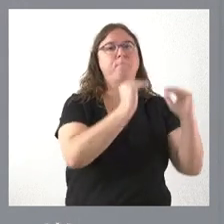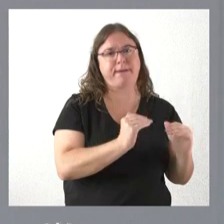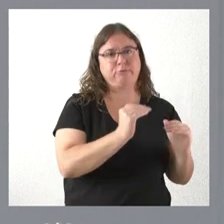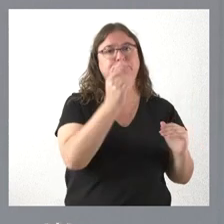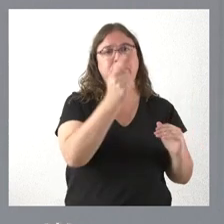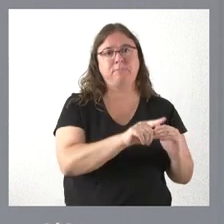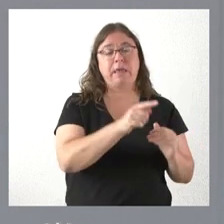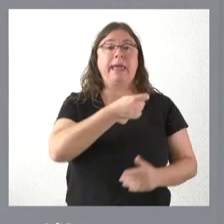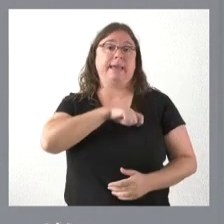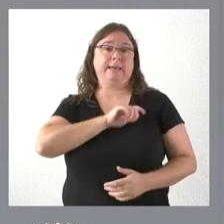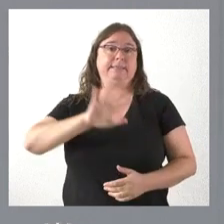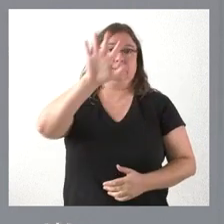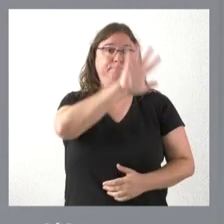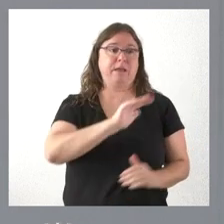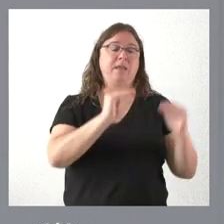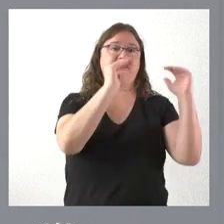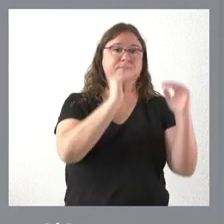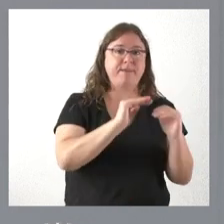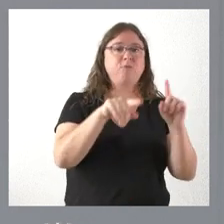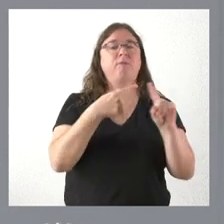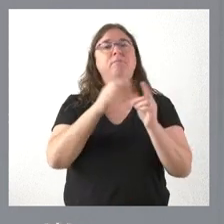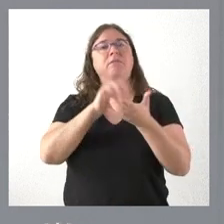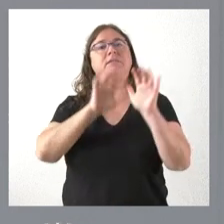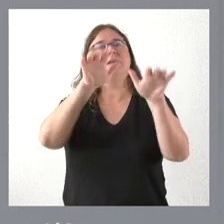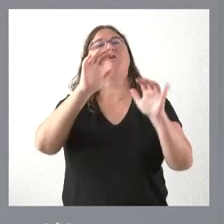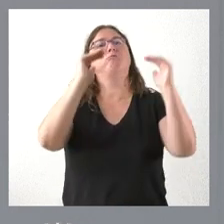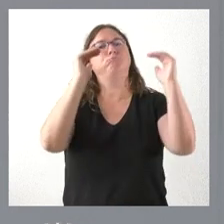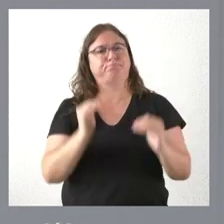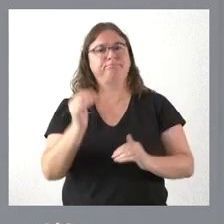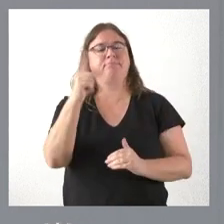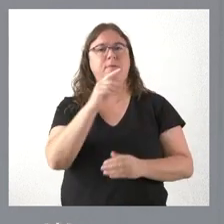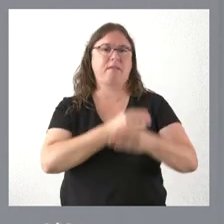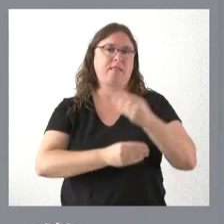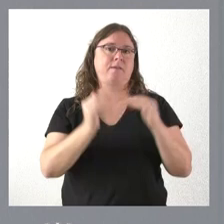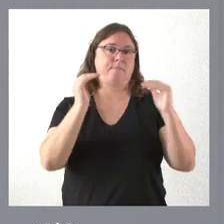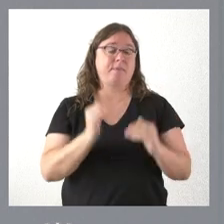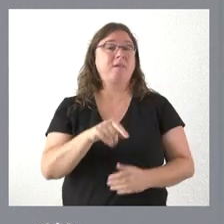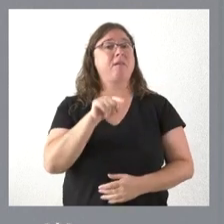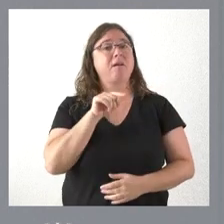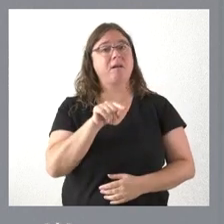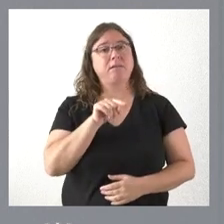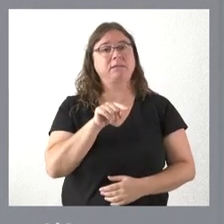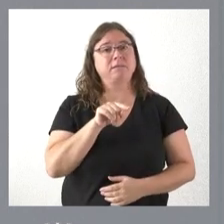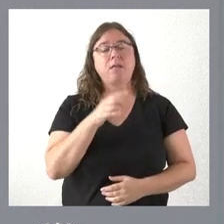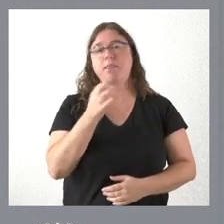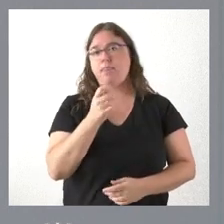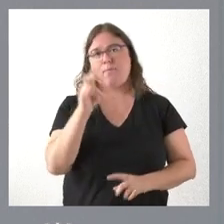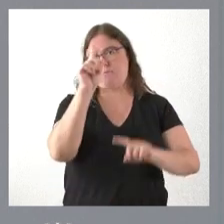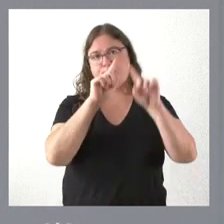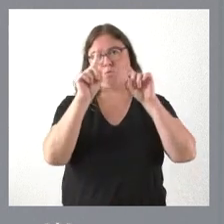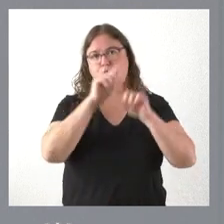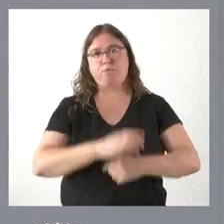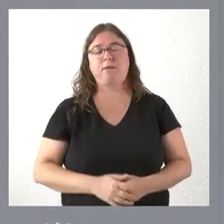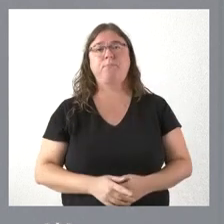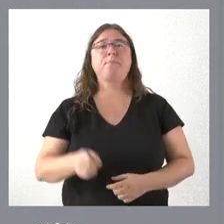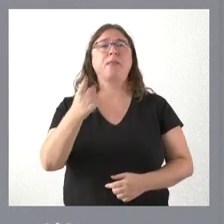bajado en España y lo ha bajado también en Castilla y león y este es un elemento que nos tiene que llevar a la preocupación vemos